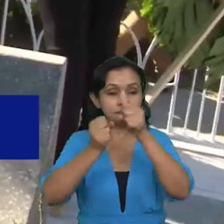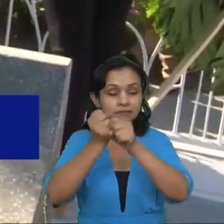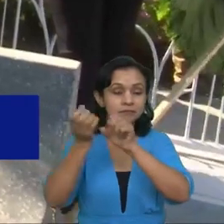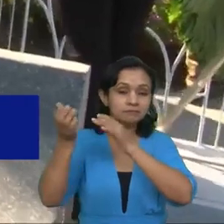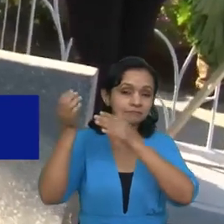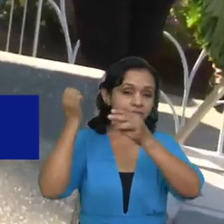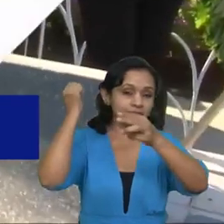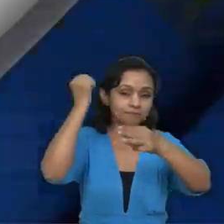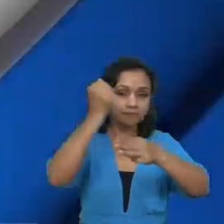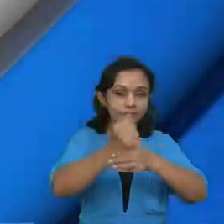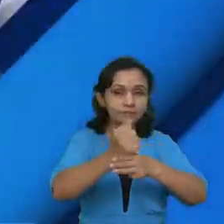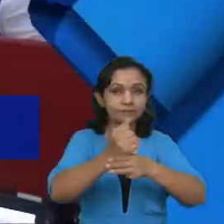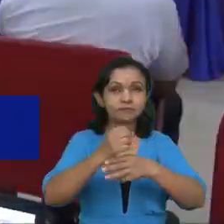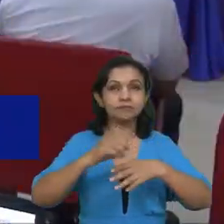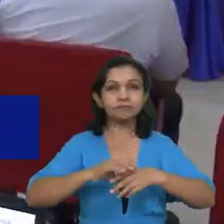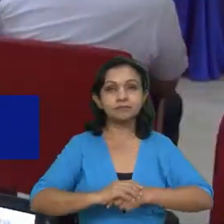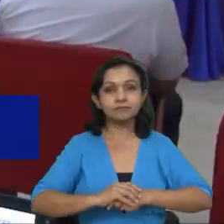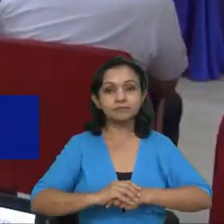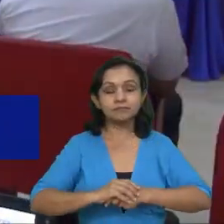asesinato